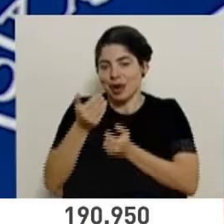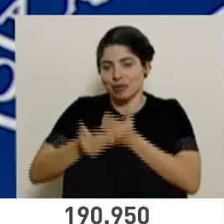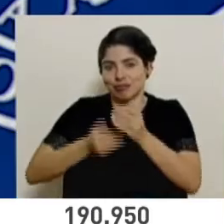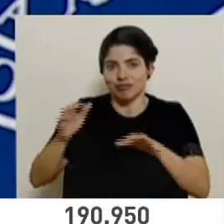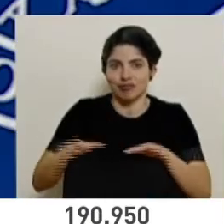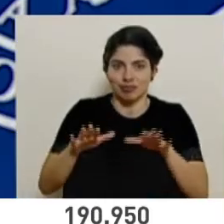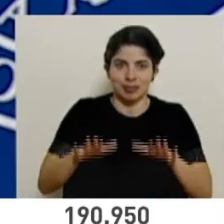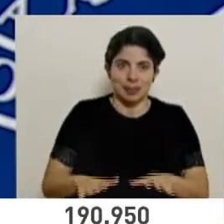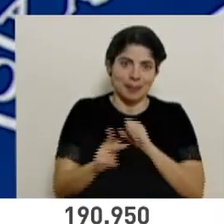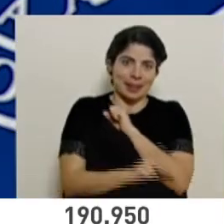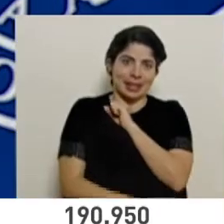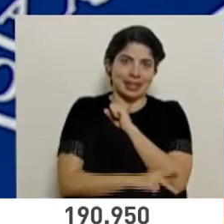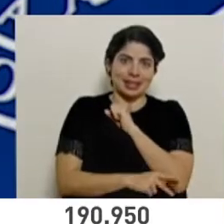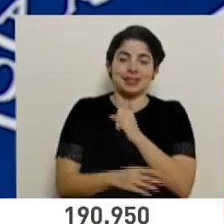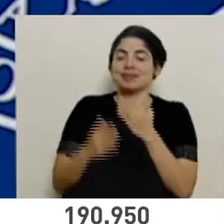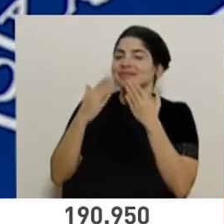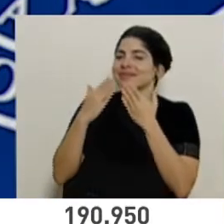nuestro país.